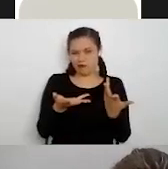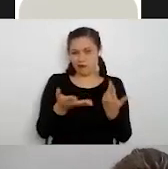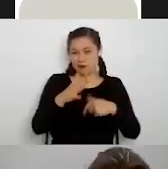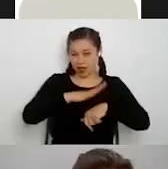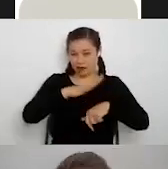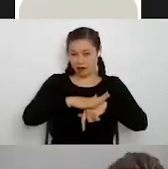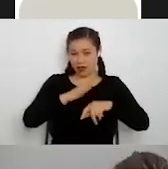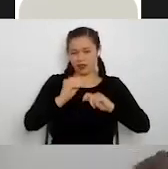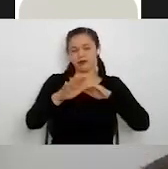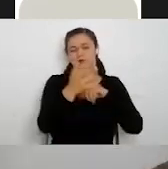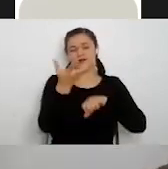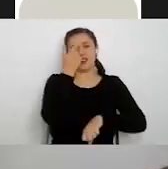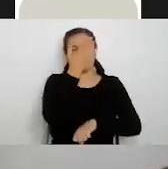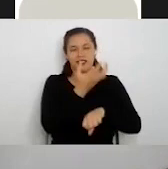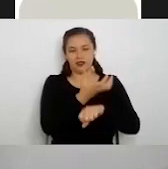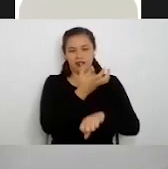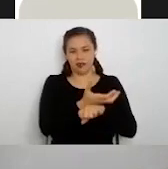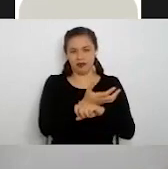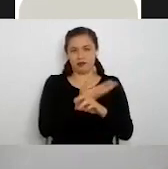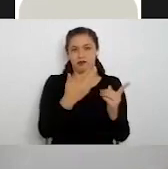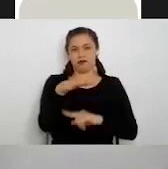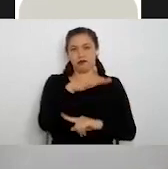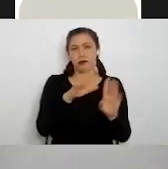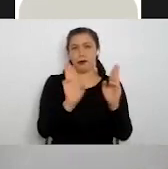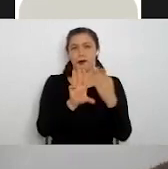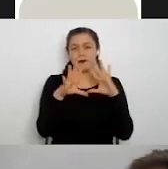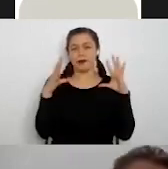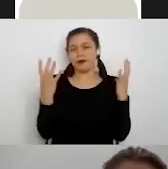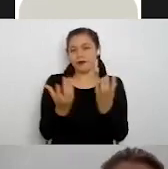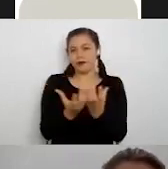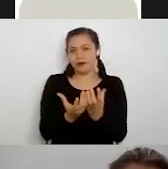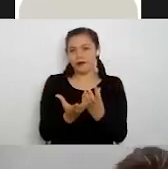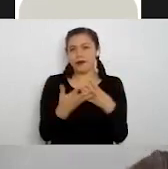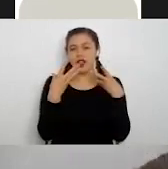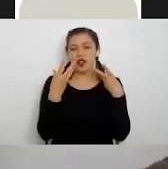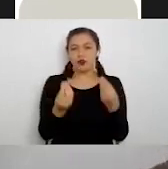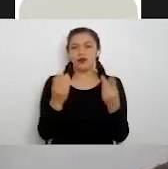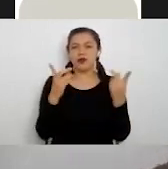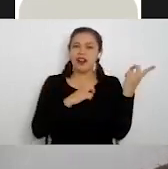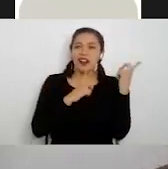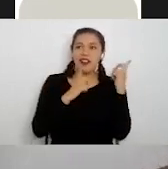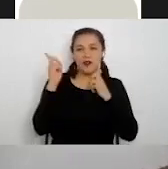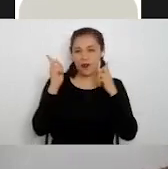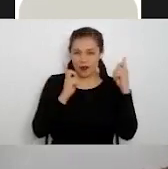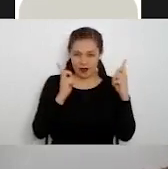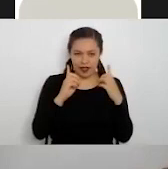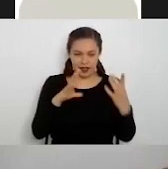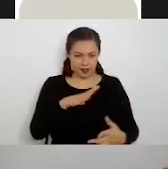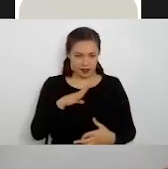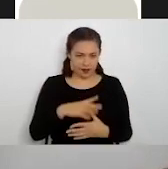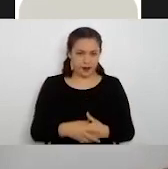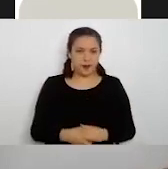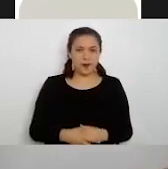El contexto mundial es un contexto de mucha incertidumbre. Ya hay